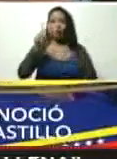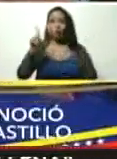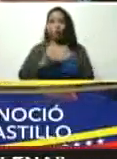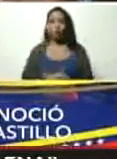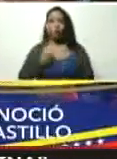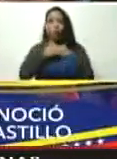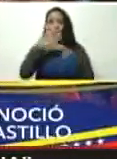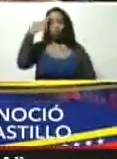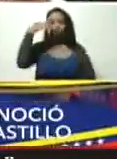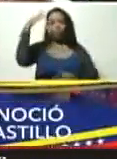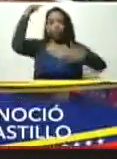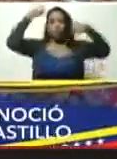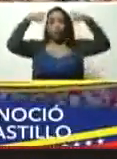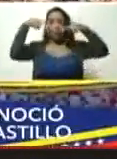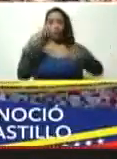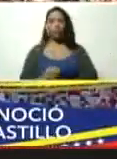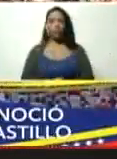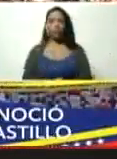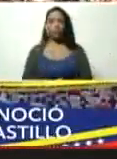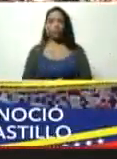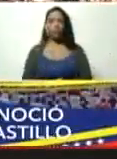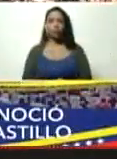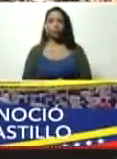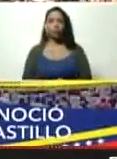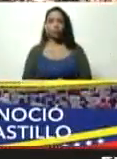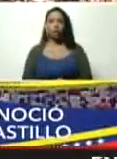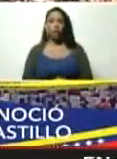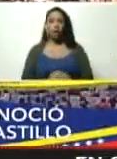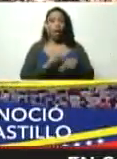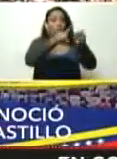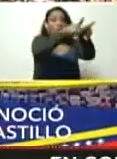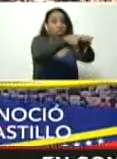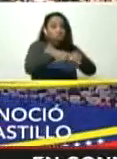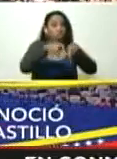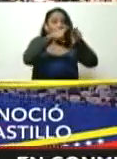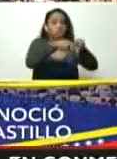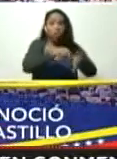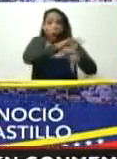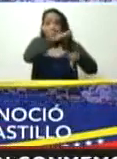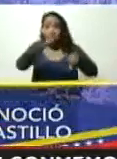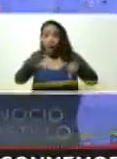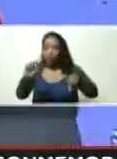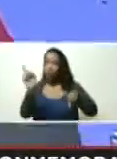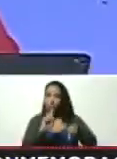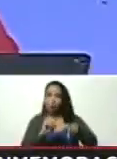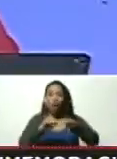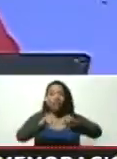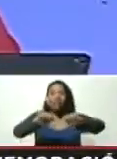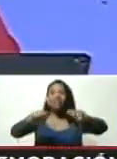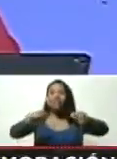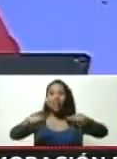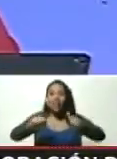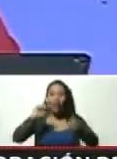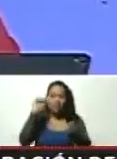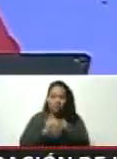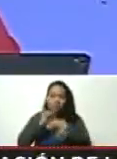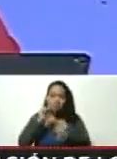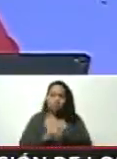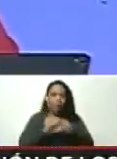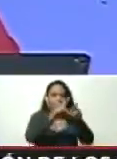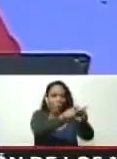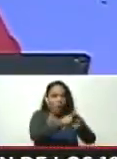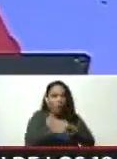nuestro comandante Chávez no aró en el mar, aró en tierra fértil, en